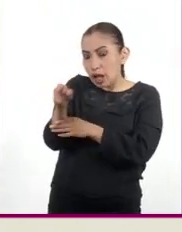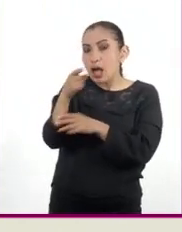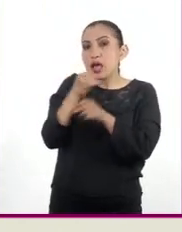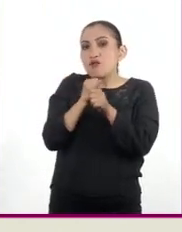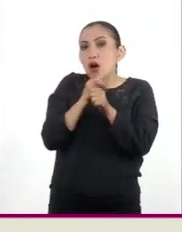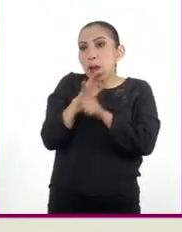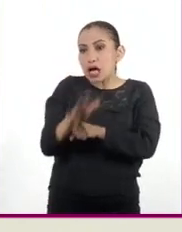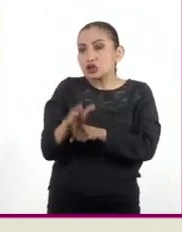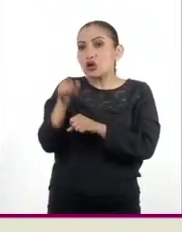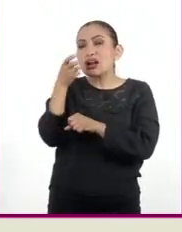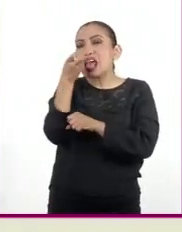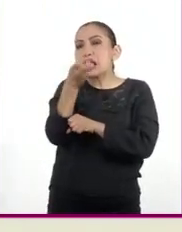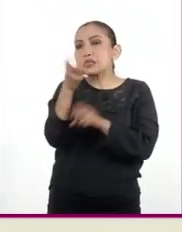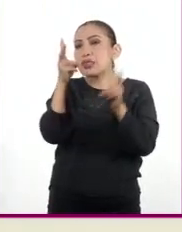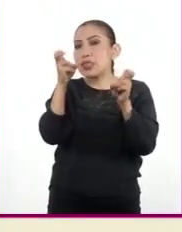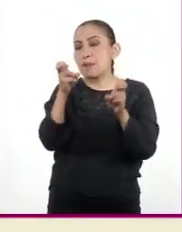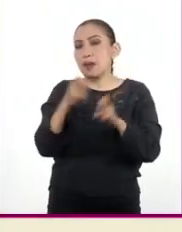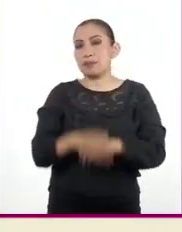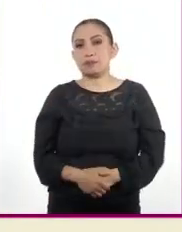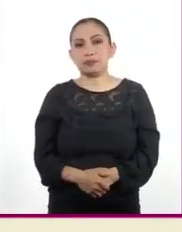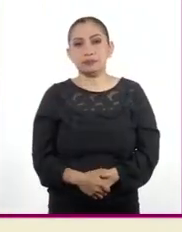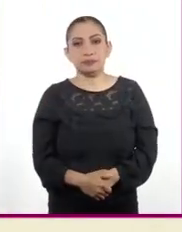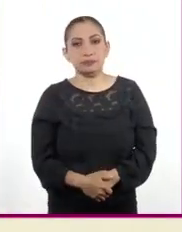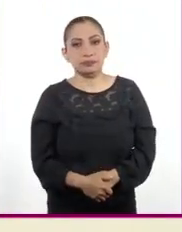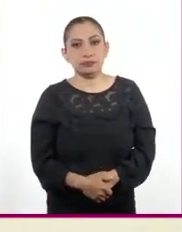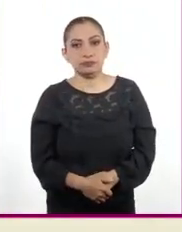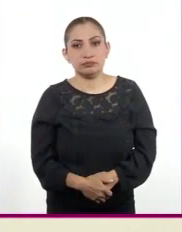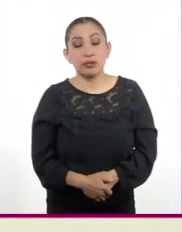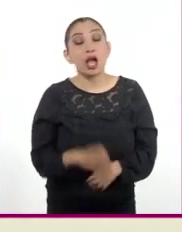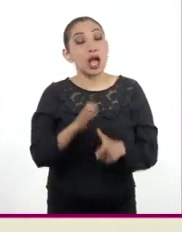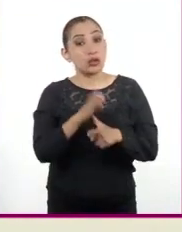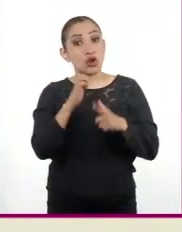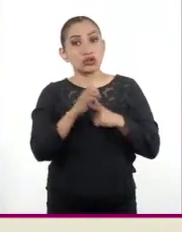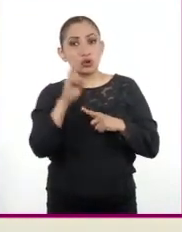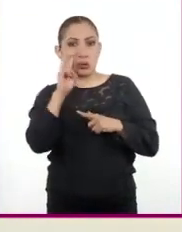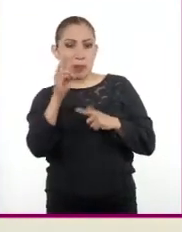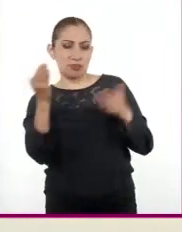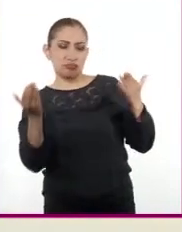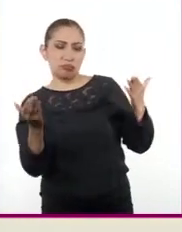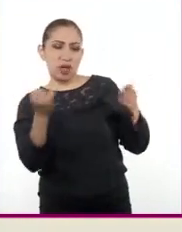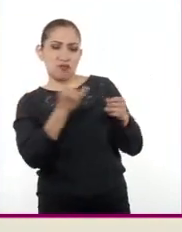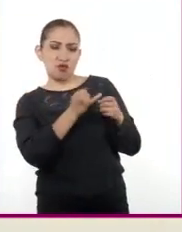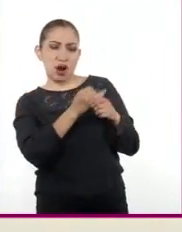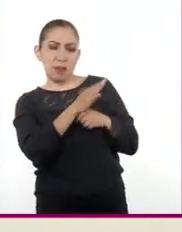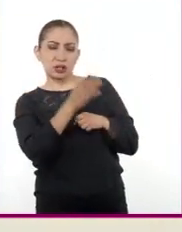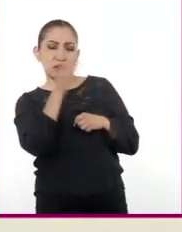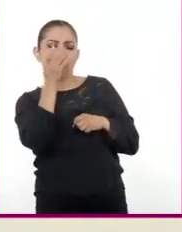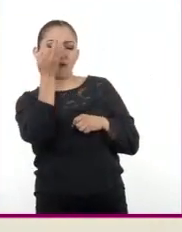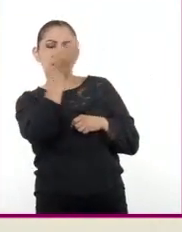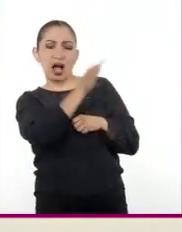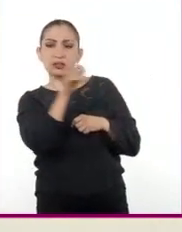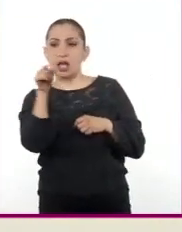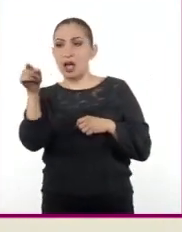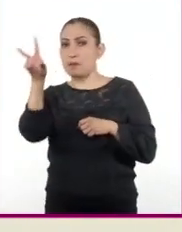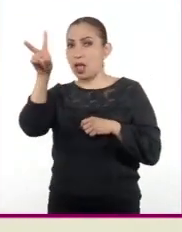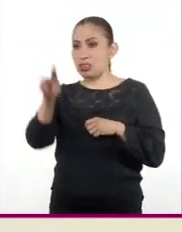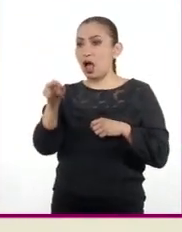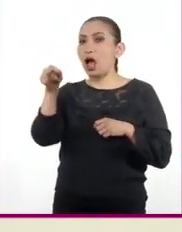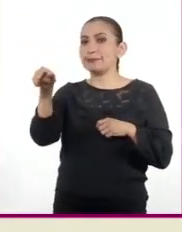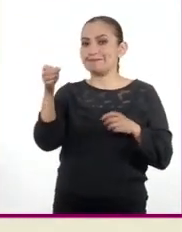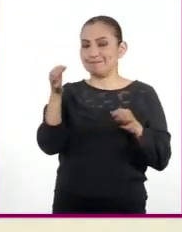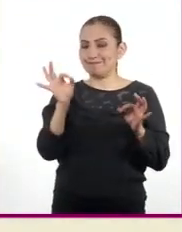varias perspectivas acerca del tema. Así podrían distinguir la información que es falsa de la que es